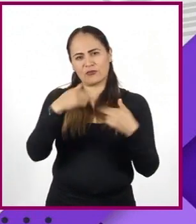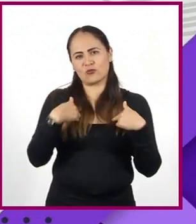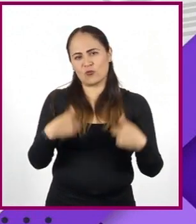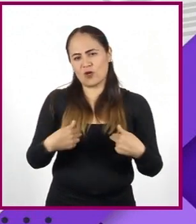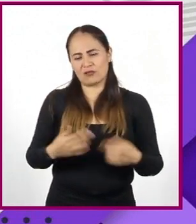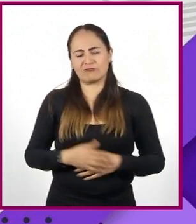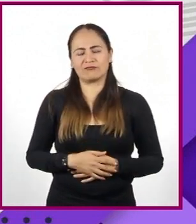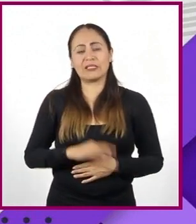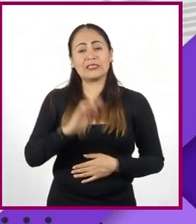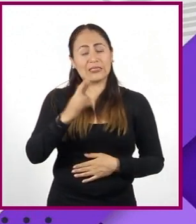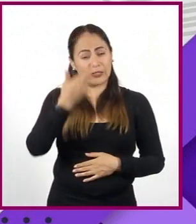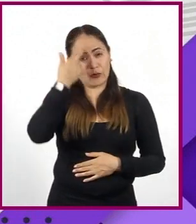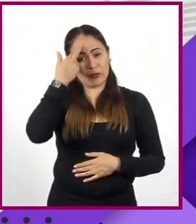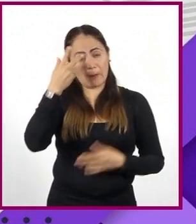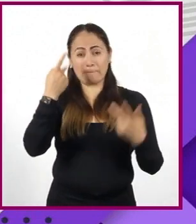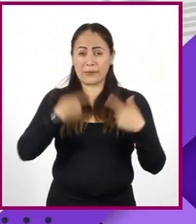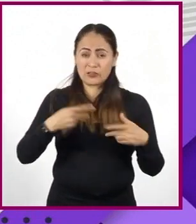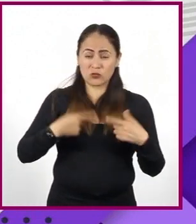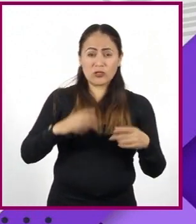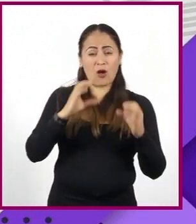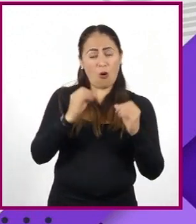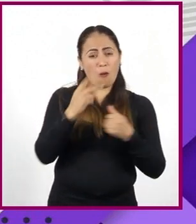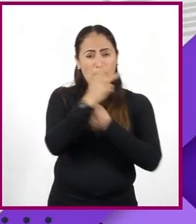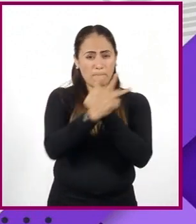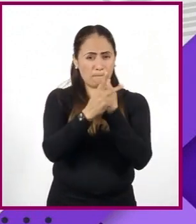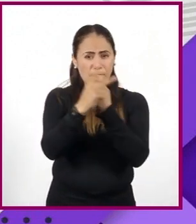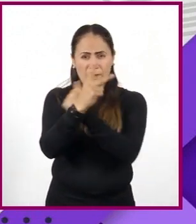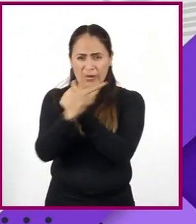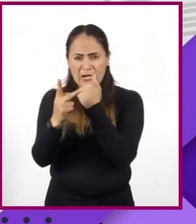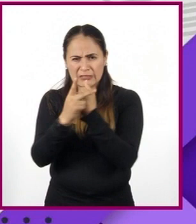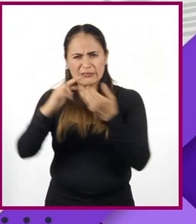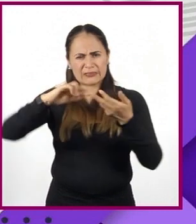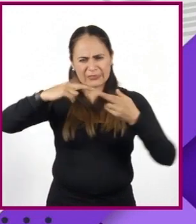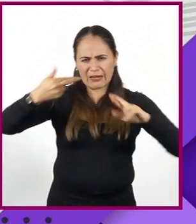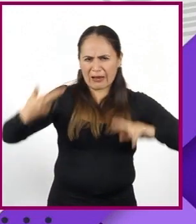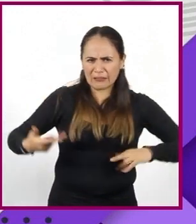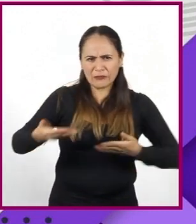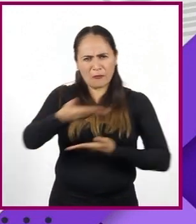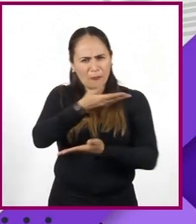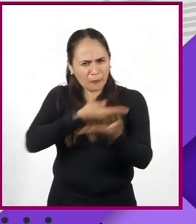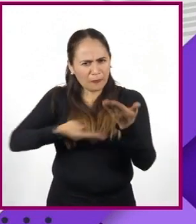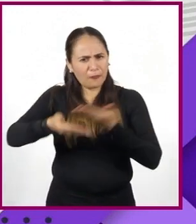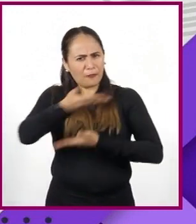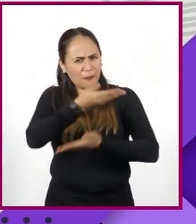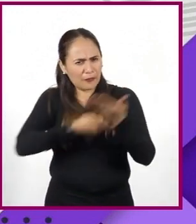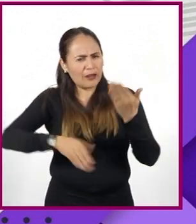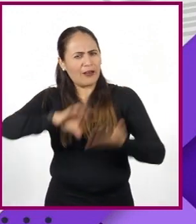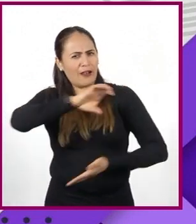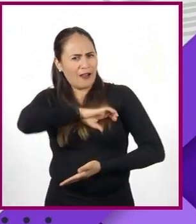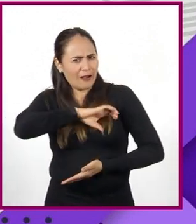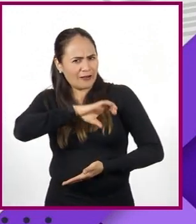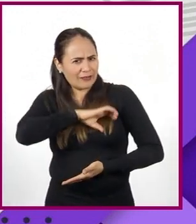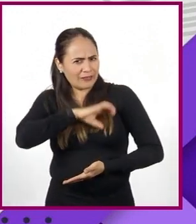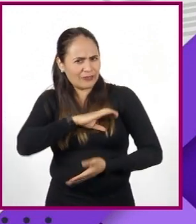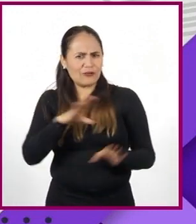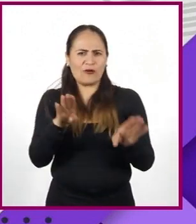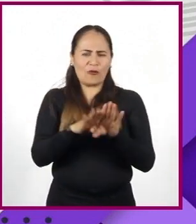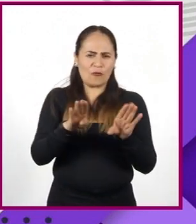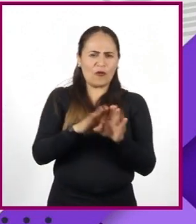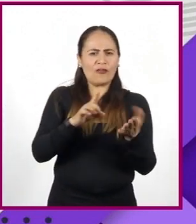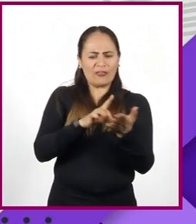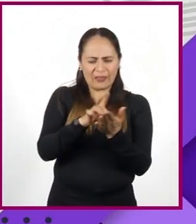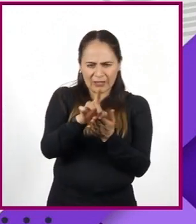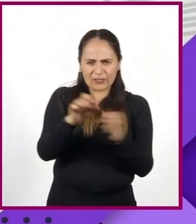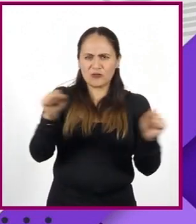que, como individuos o naciones, debemos procurar las relaciones armónicas y fraternas, basadas en el derecho a la